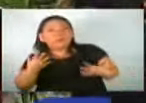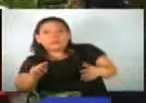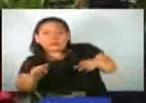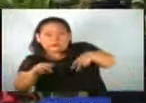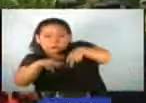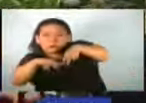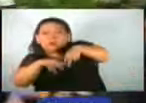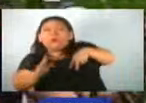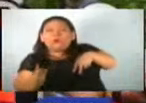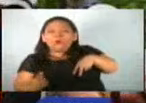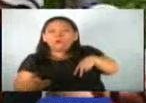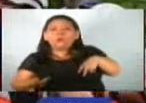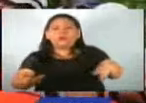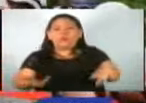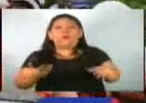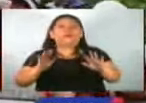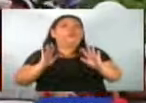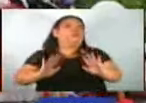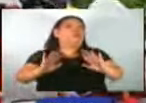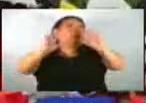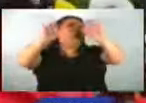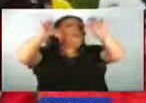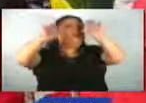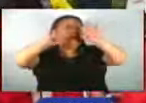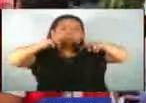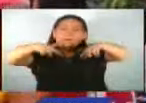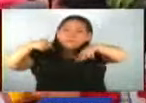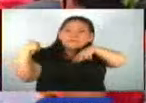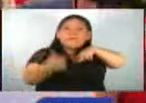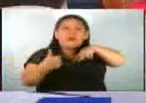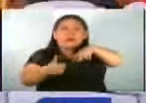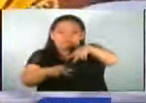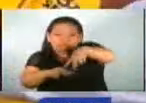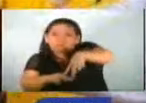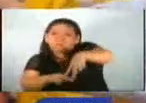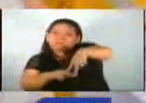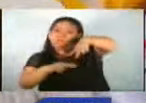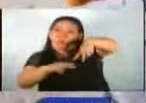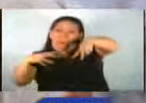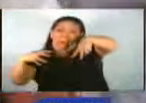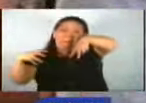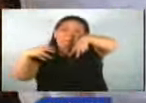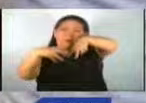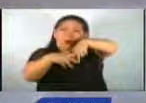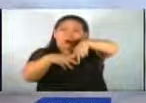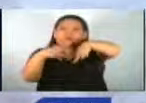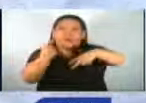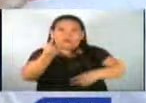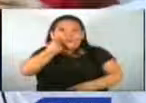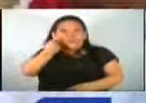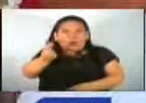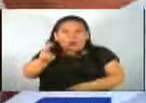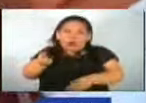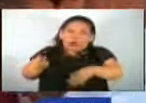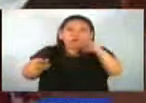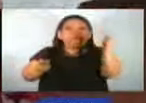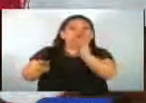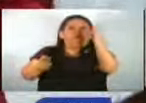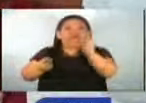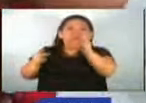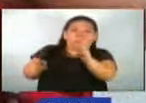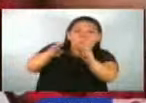liberado. Afortunadamente se logró el rescate con total éxito, o liberarlo de esta máquina, trasladarlo, como ya vimos en las imágenes, en helicóptero